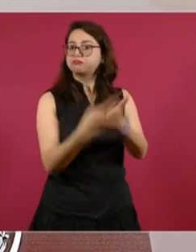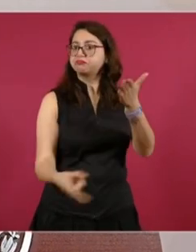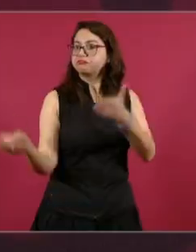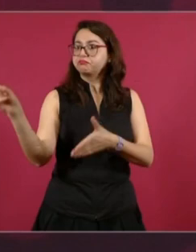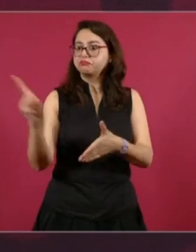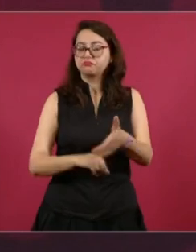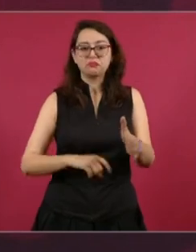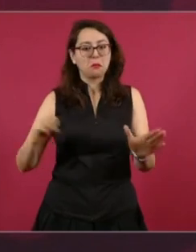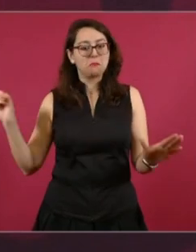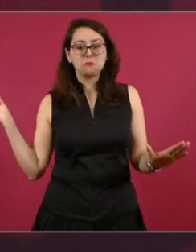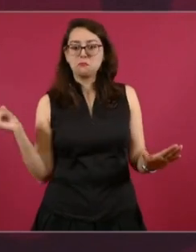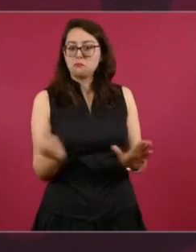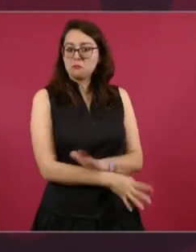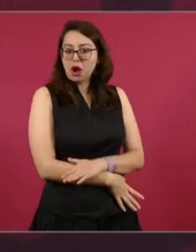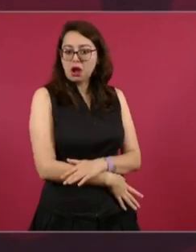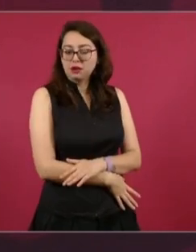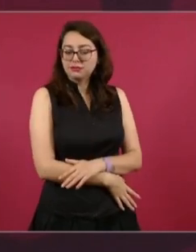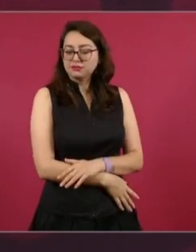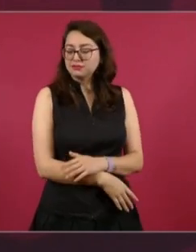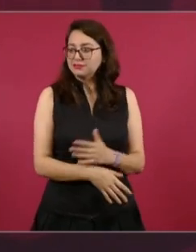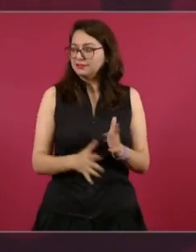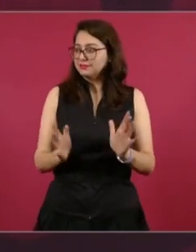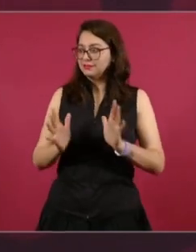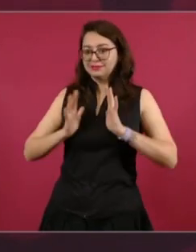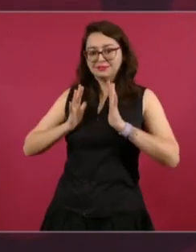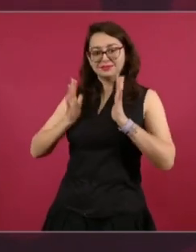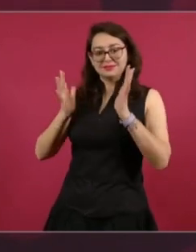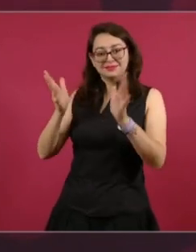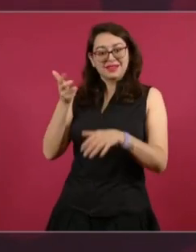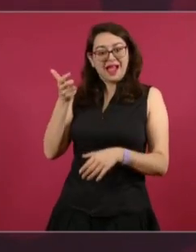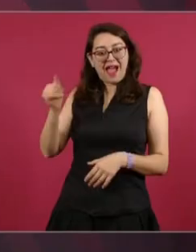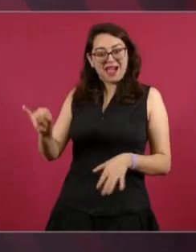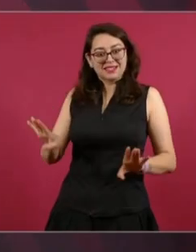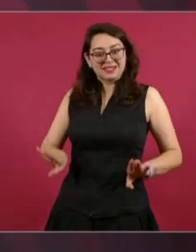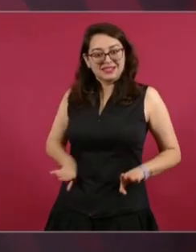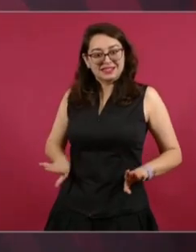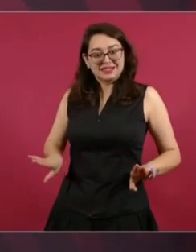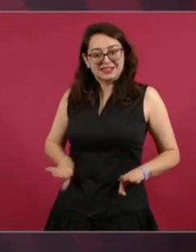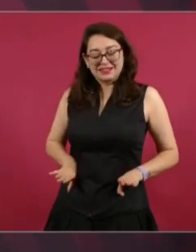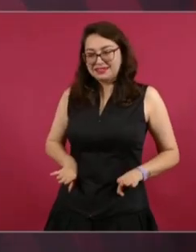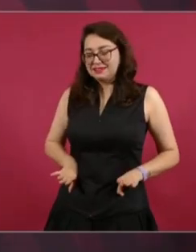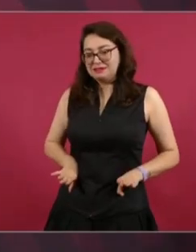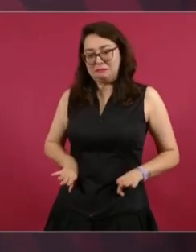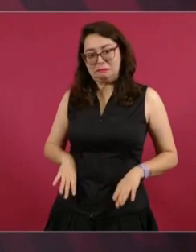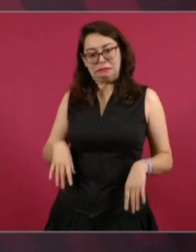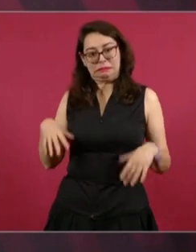Entonces, sí es importante seguir tratando este asunto,